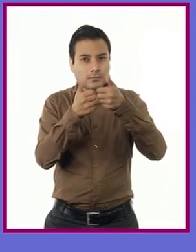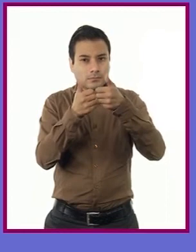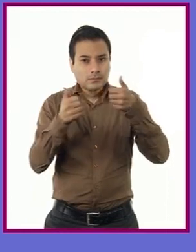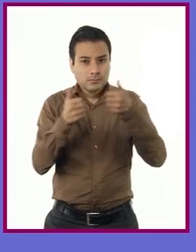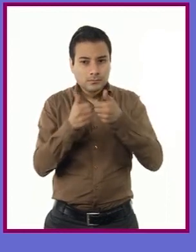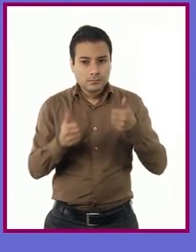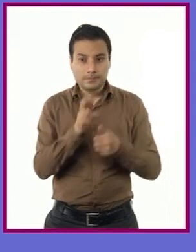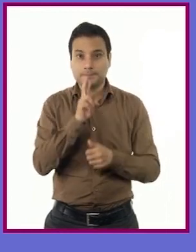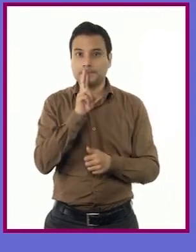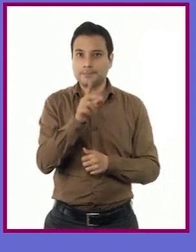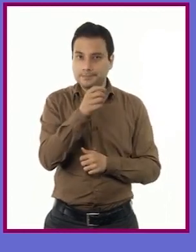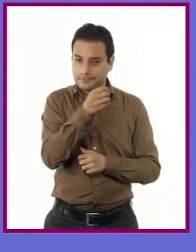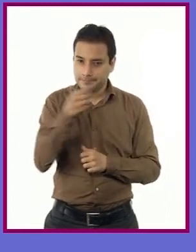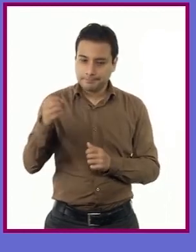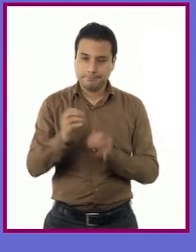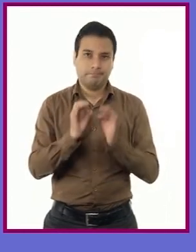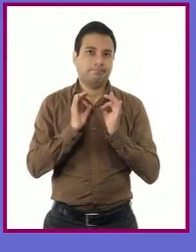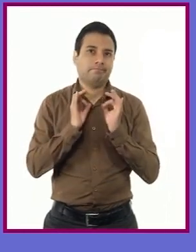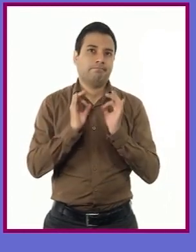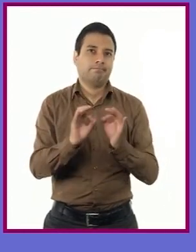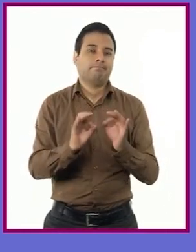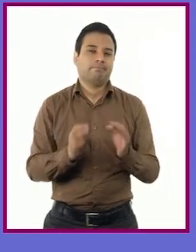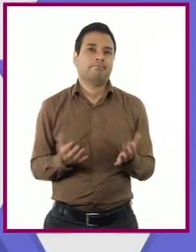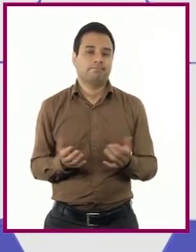las secciones del reglamento.